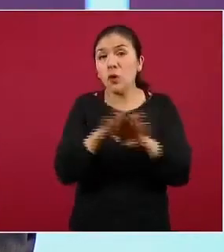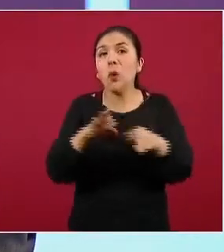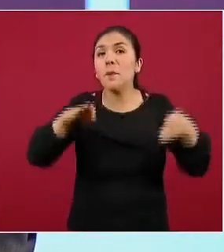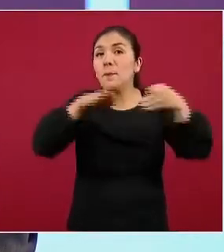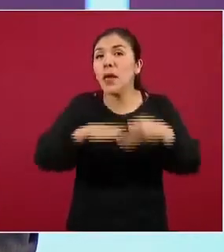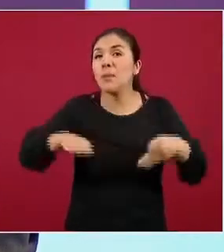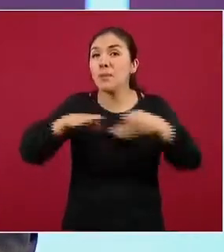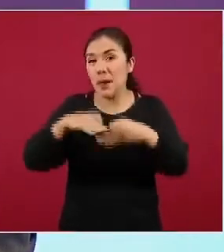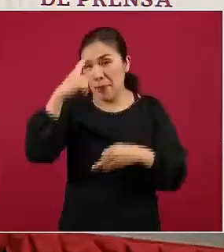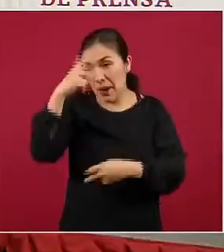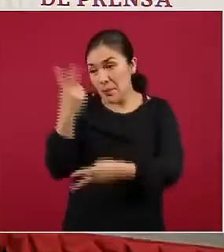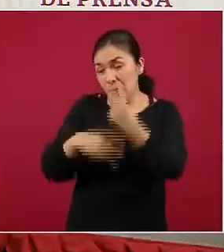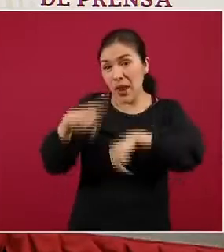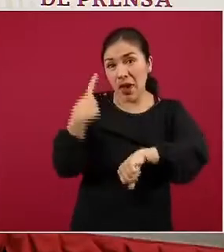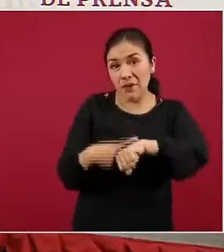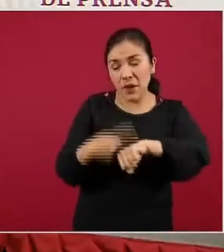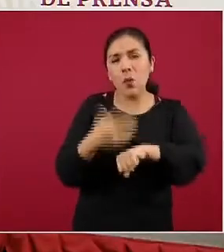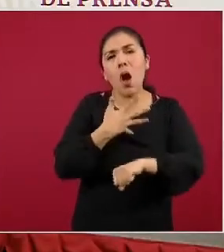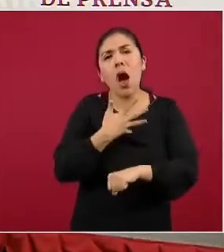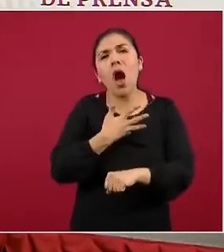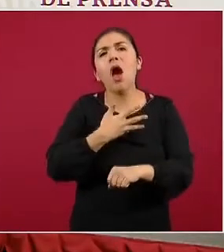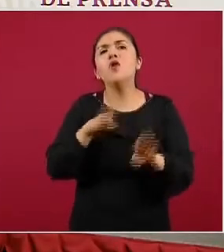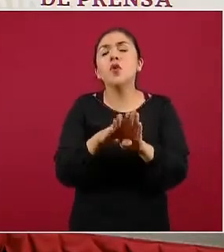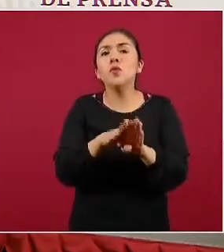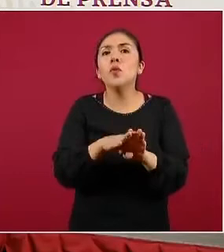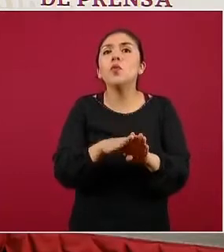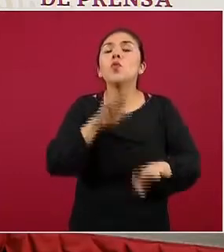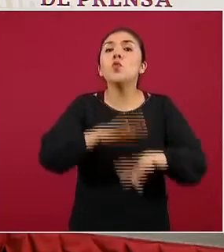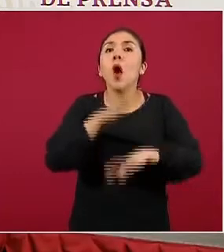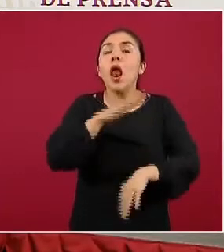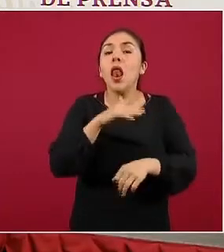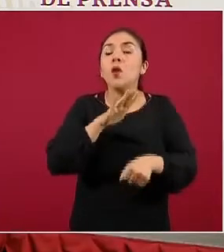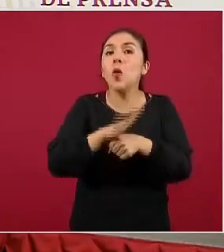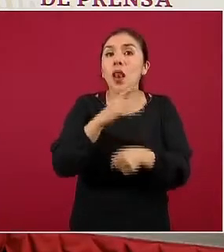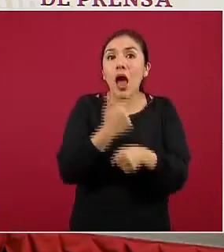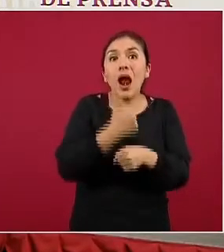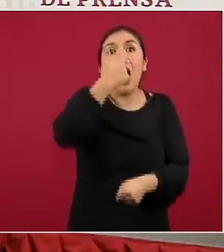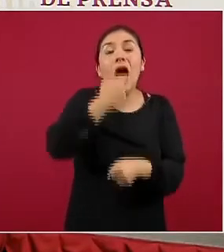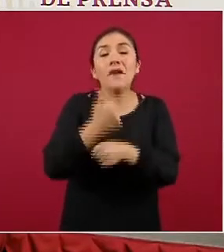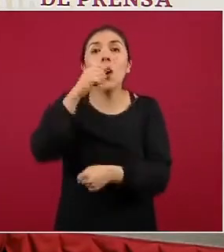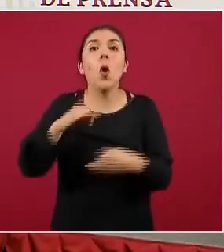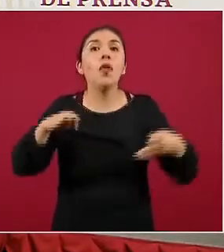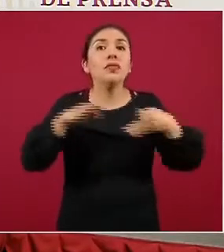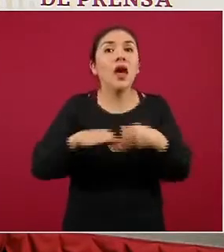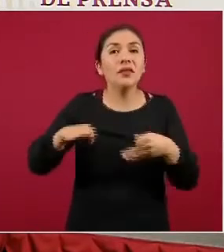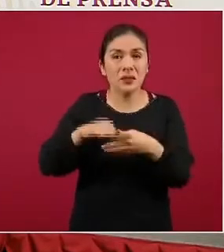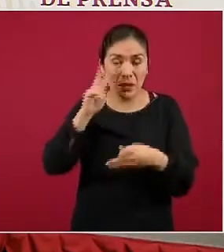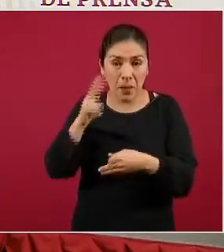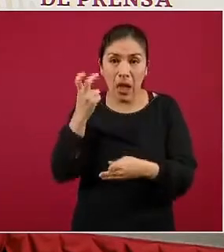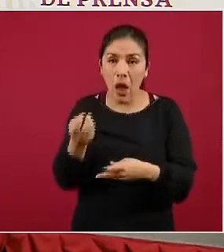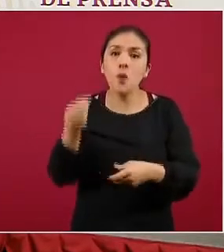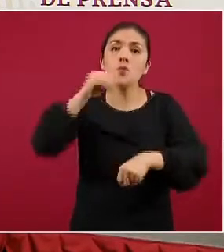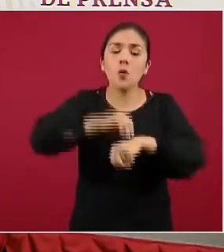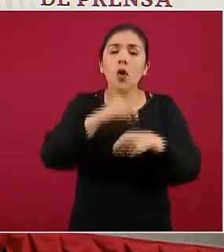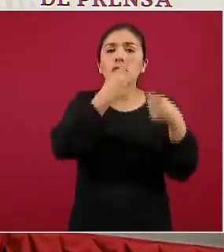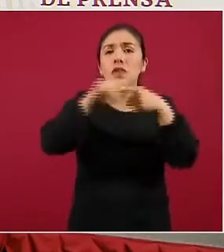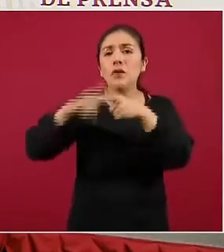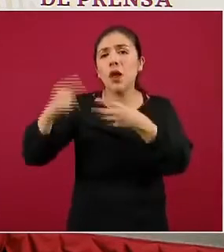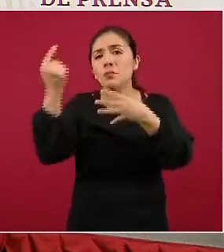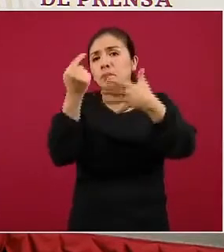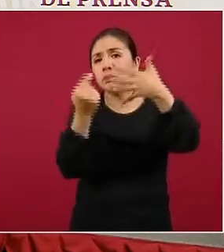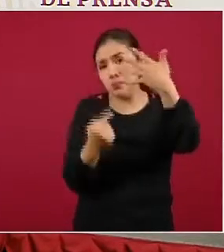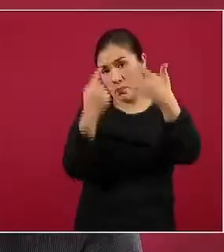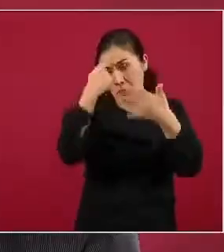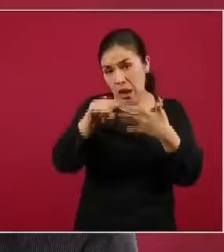ocurrencia de los casos, hay una dimensión de intensidad y otra de tendencia. Entonces, esto compone los distintos